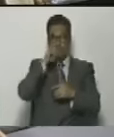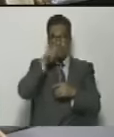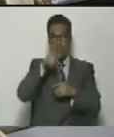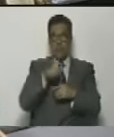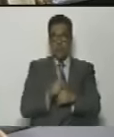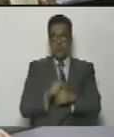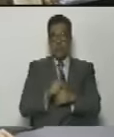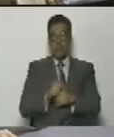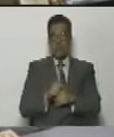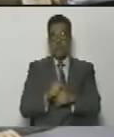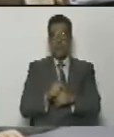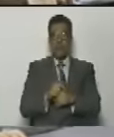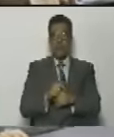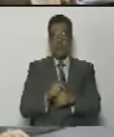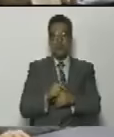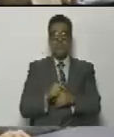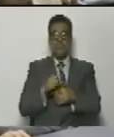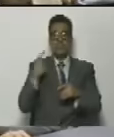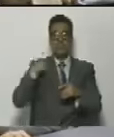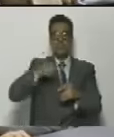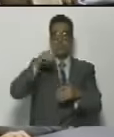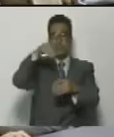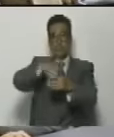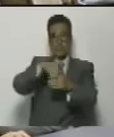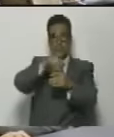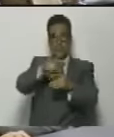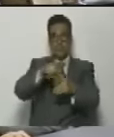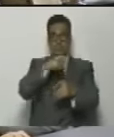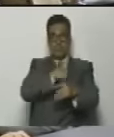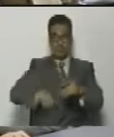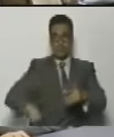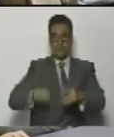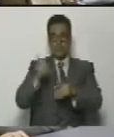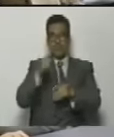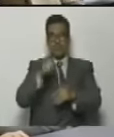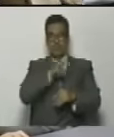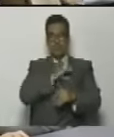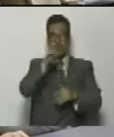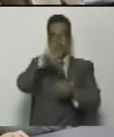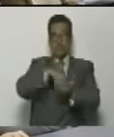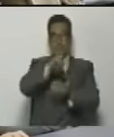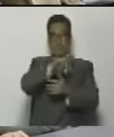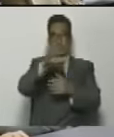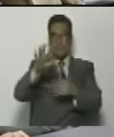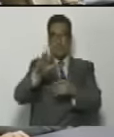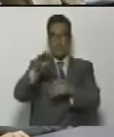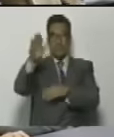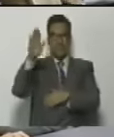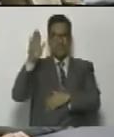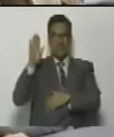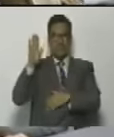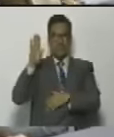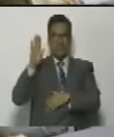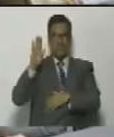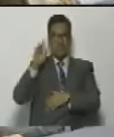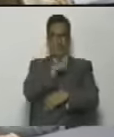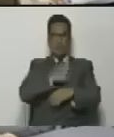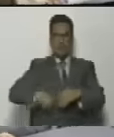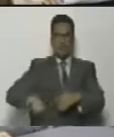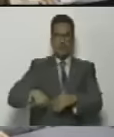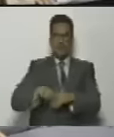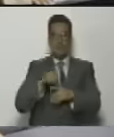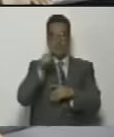llueva, trueno, relampaguee, hay elecciones. Y el 10 de enero del 2025 se juramentará el